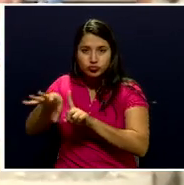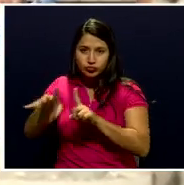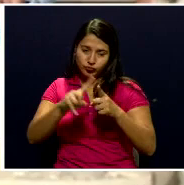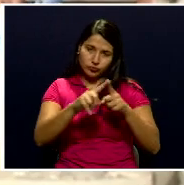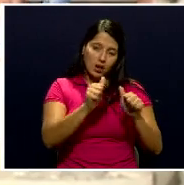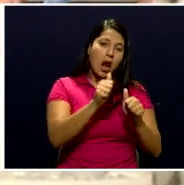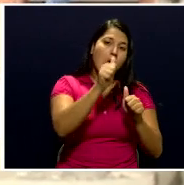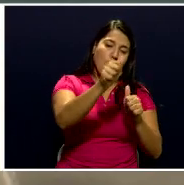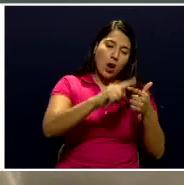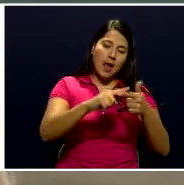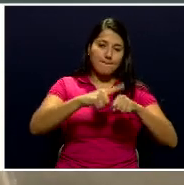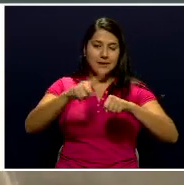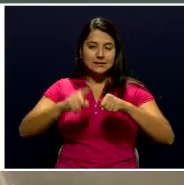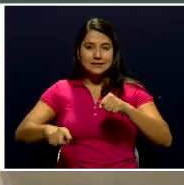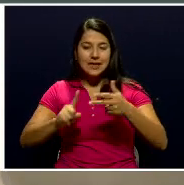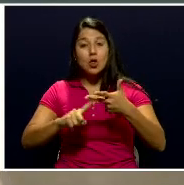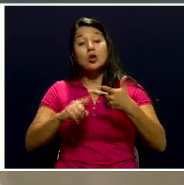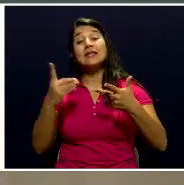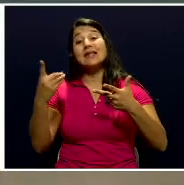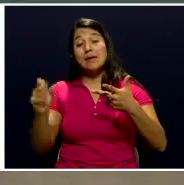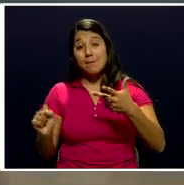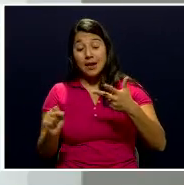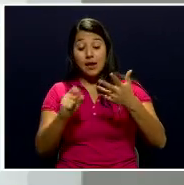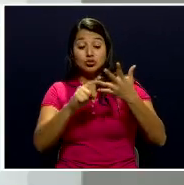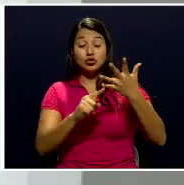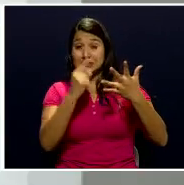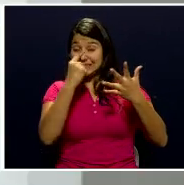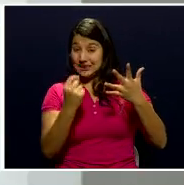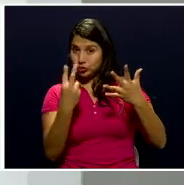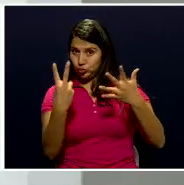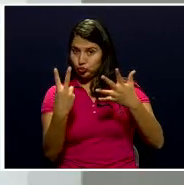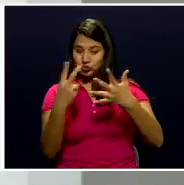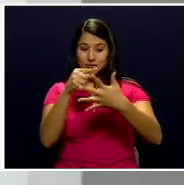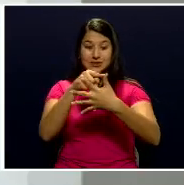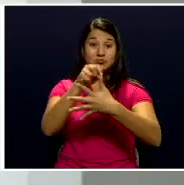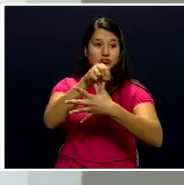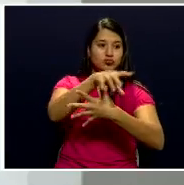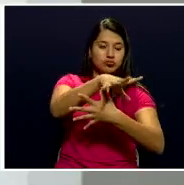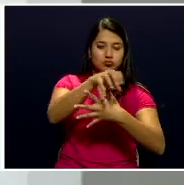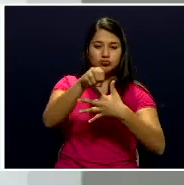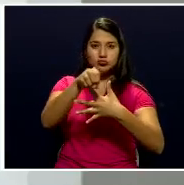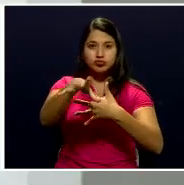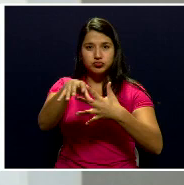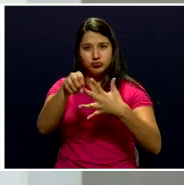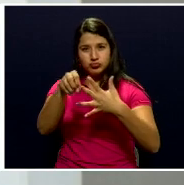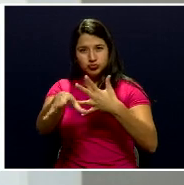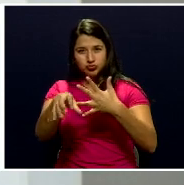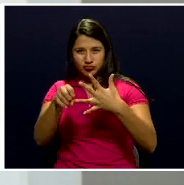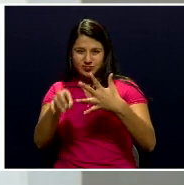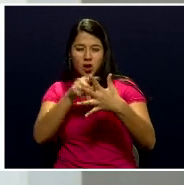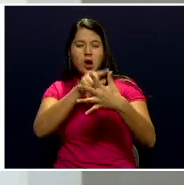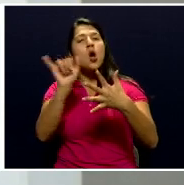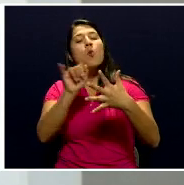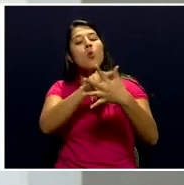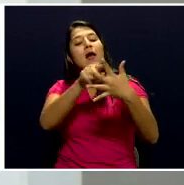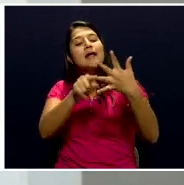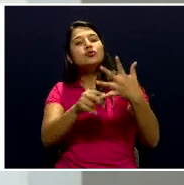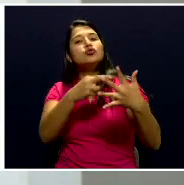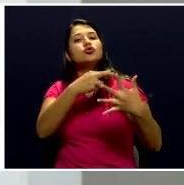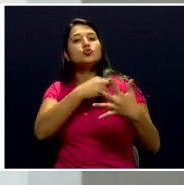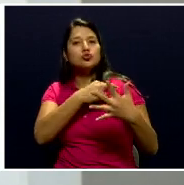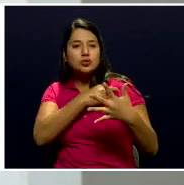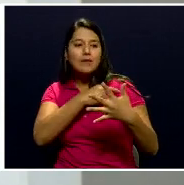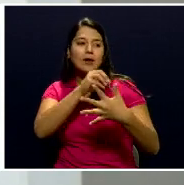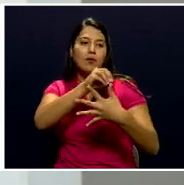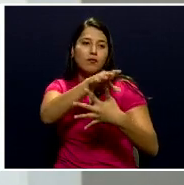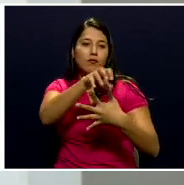y Escazú, 2 focos de contagio. La responsabilidad individual se hace sumamente importante. Yo no puedo